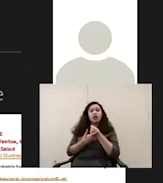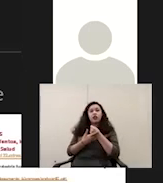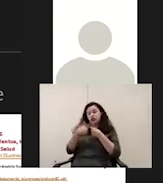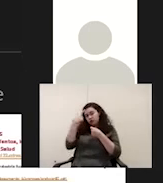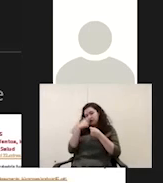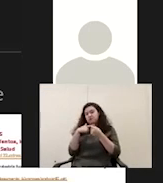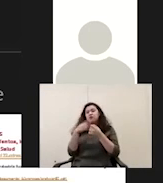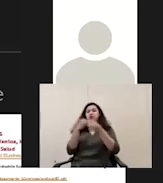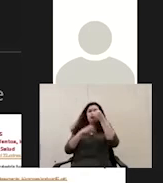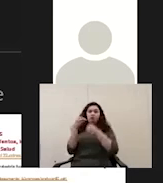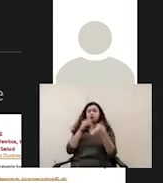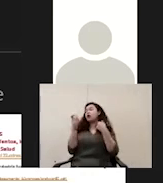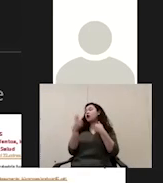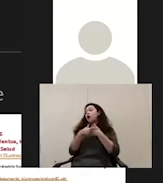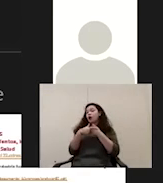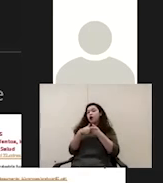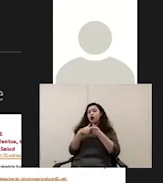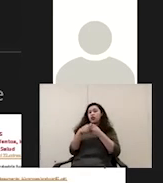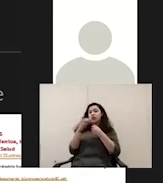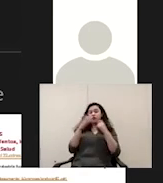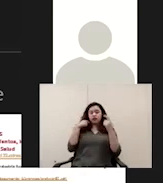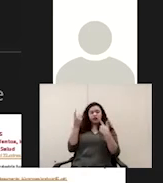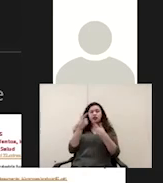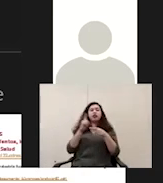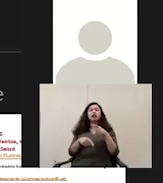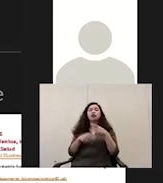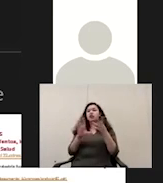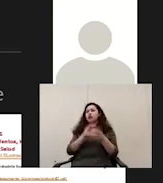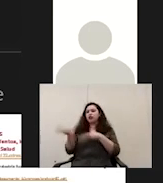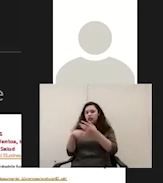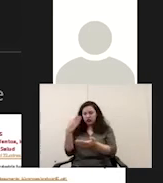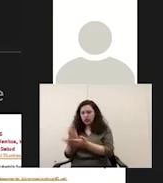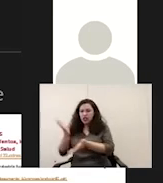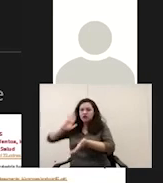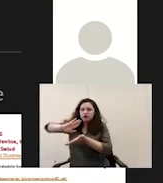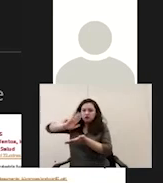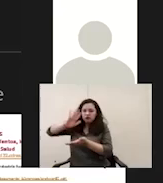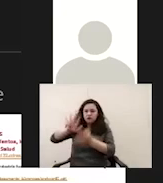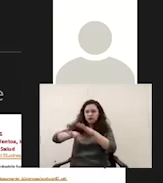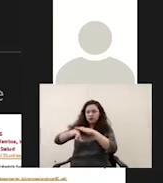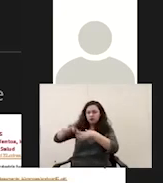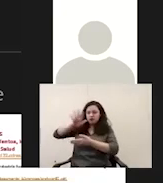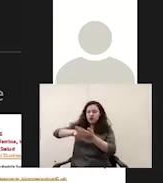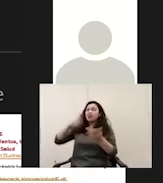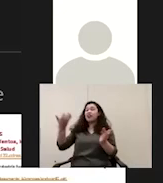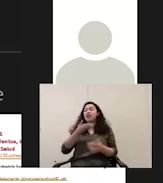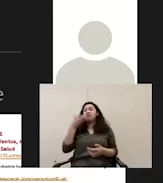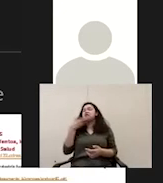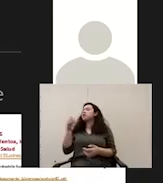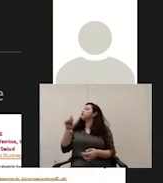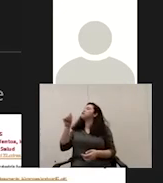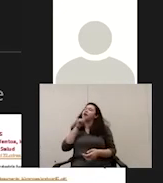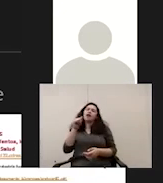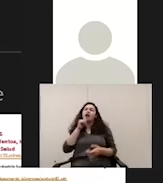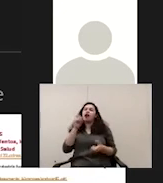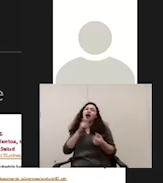refrigerio, de la comida, que se lo puedan quitar y a lo mejor se les cae, lo pisan. No están acostumbrados todavía a esto, es algo